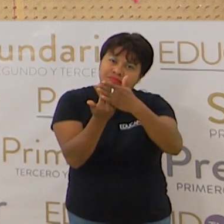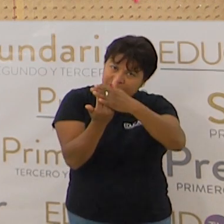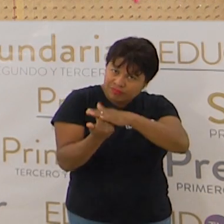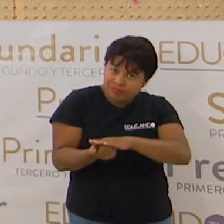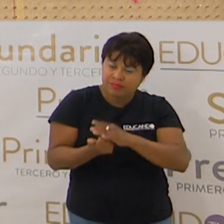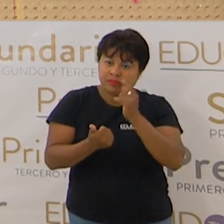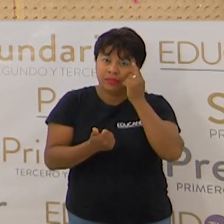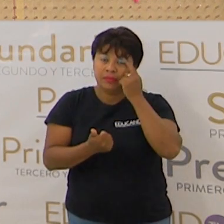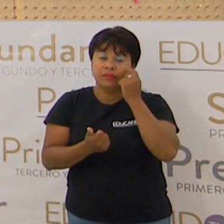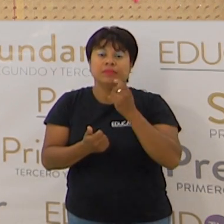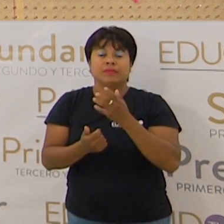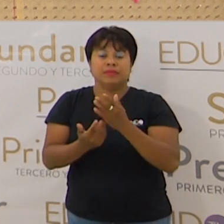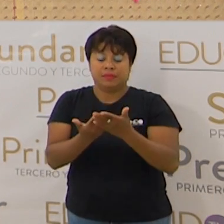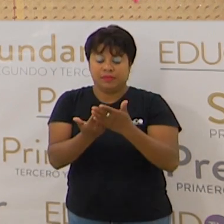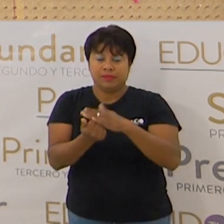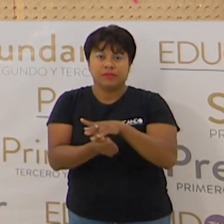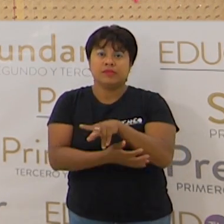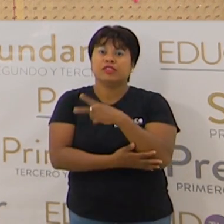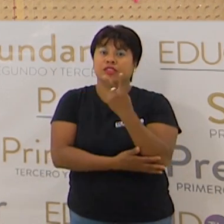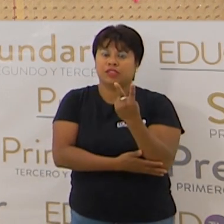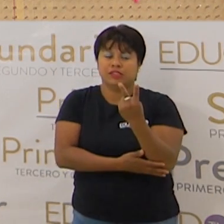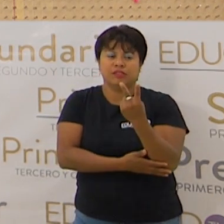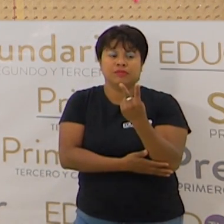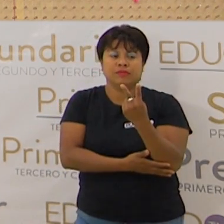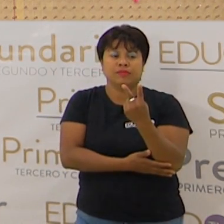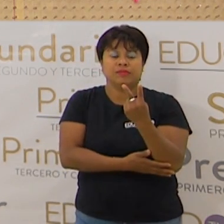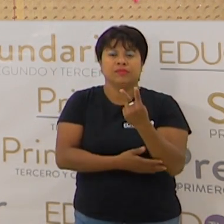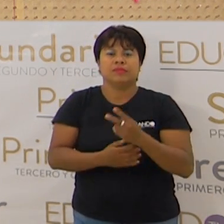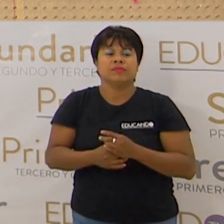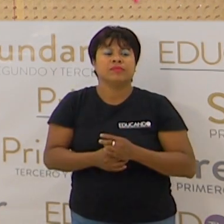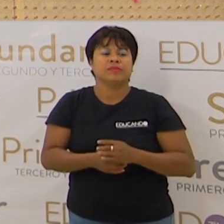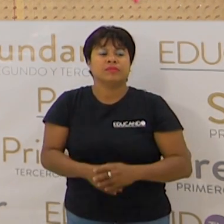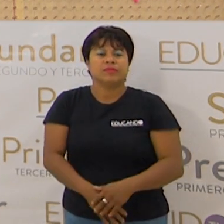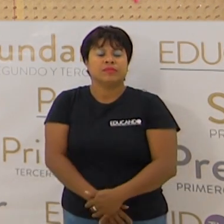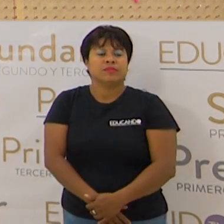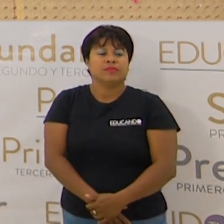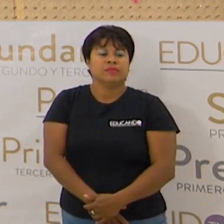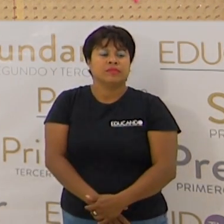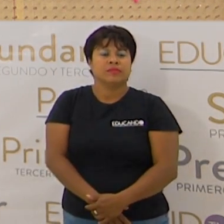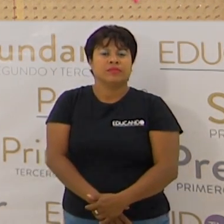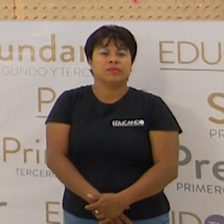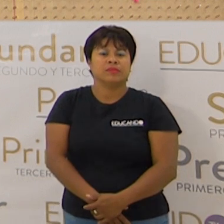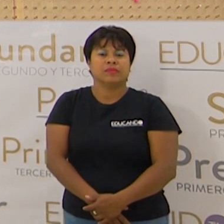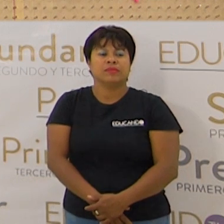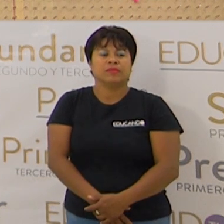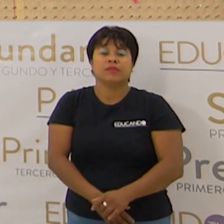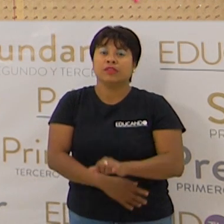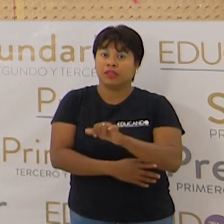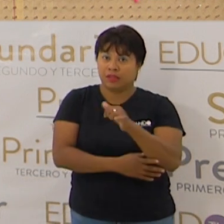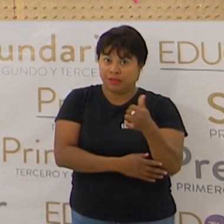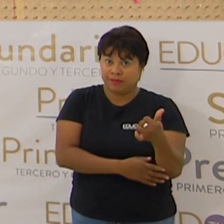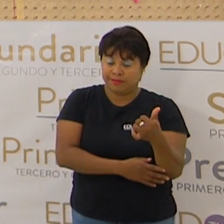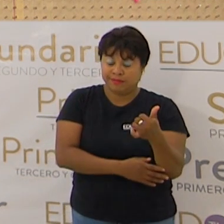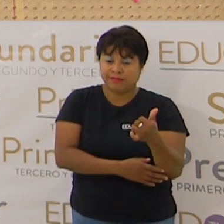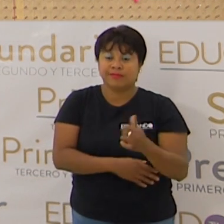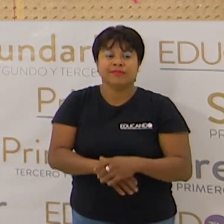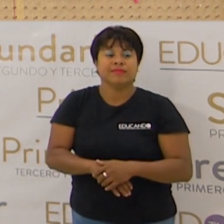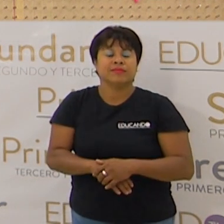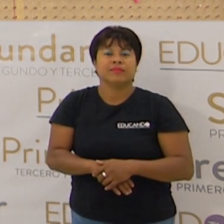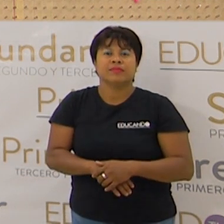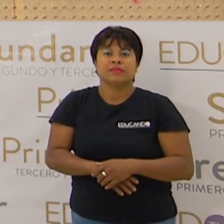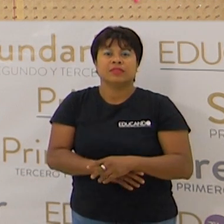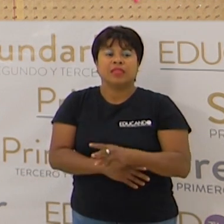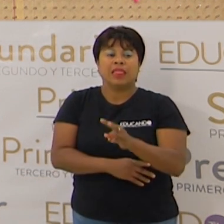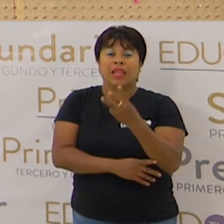de simetría, que doble a la mitad, 2, de aquí a acá, doblaría otro,